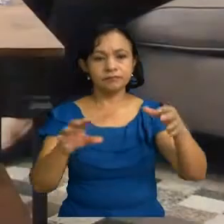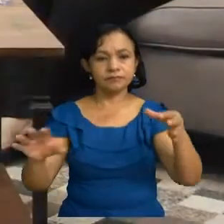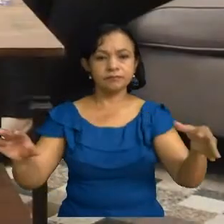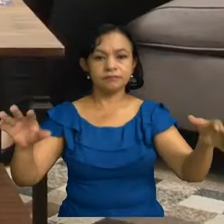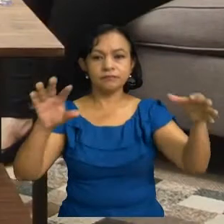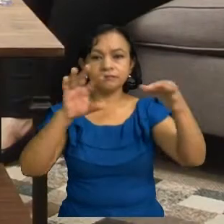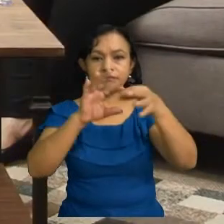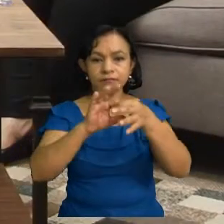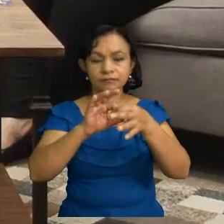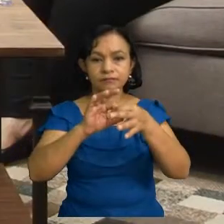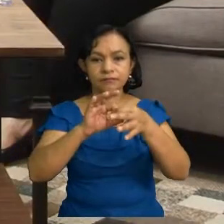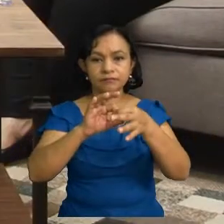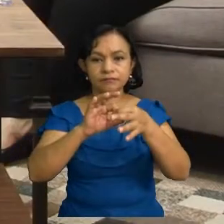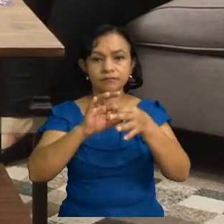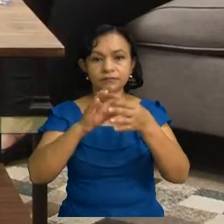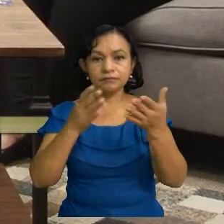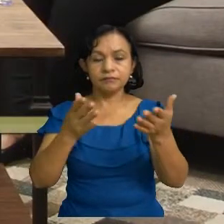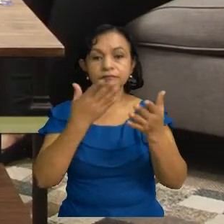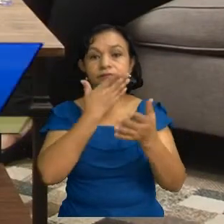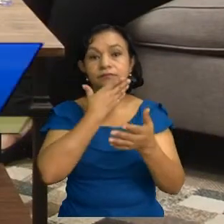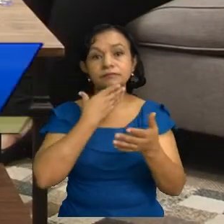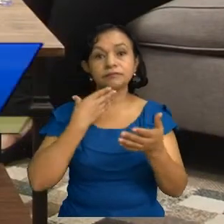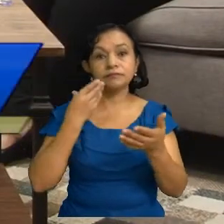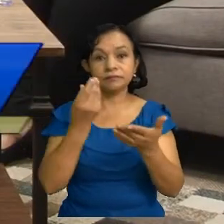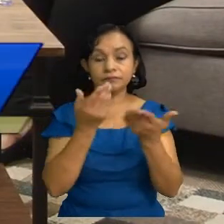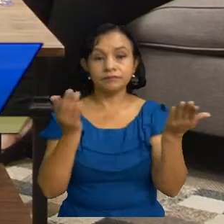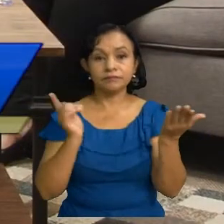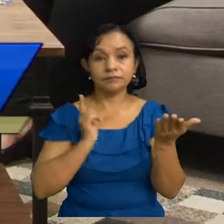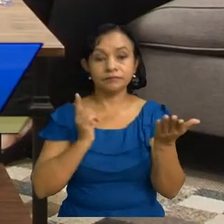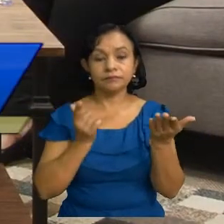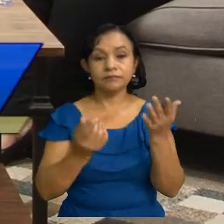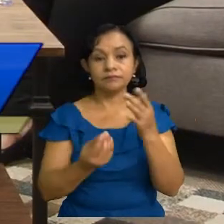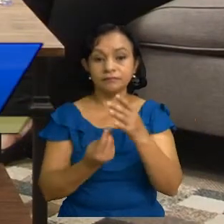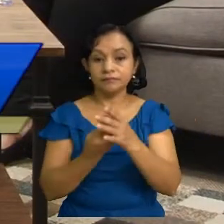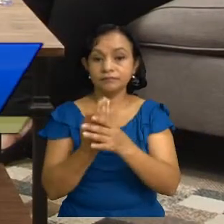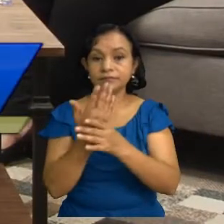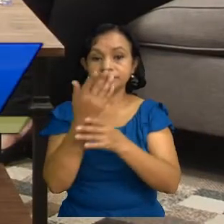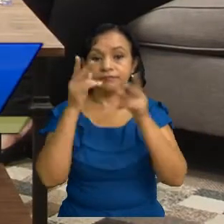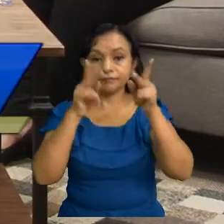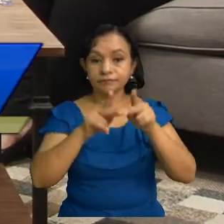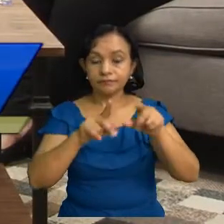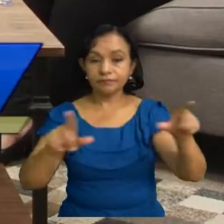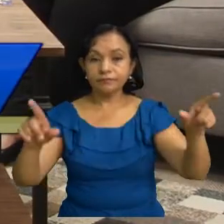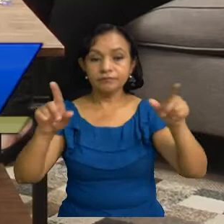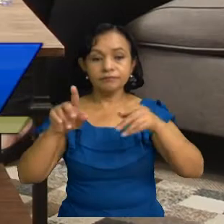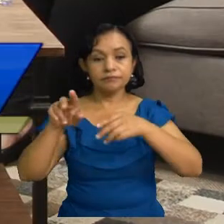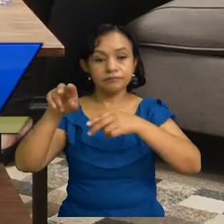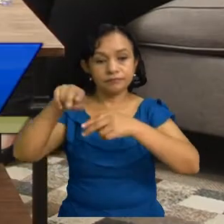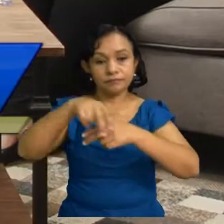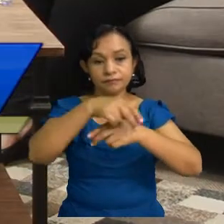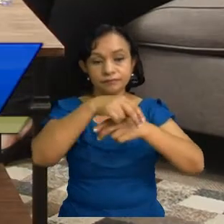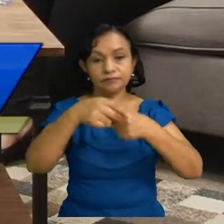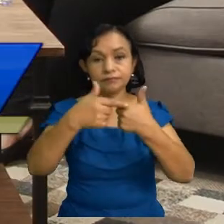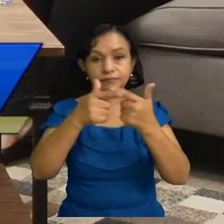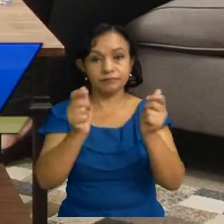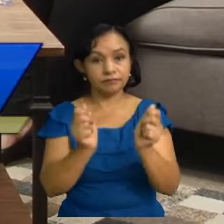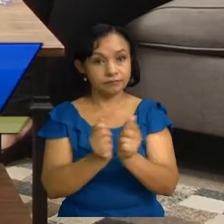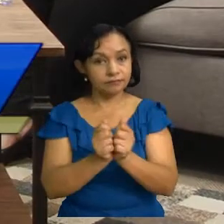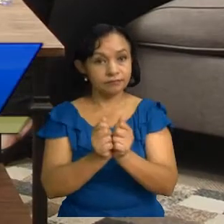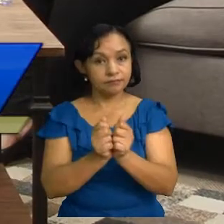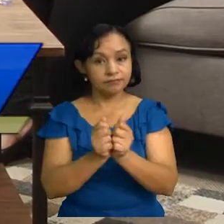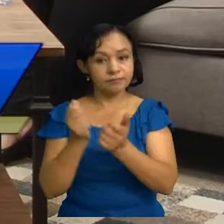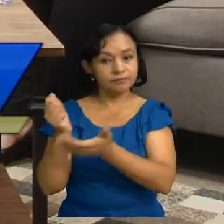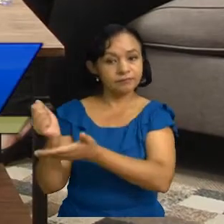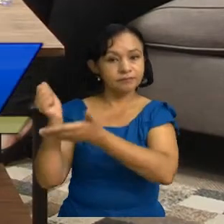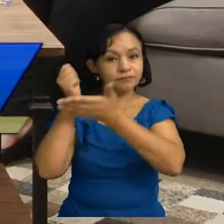establecer esto primero entre ellos también los jóvenes tenemos un plan con el movimiento ambientalista guardabarranco que nos van a apoyar